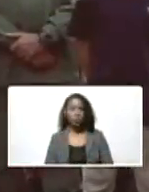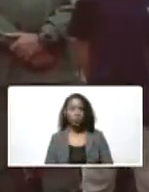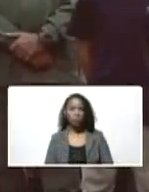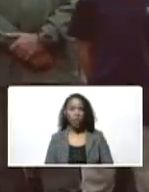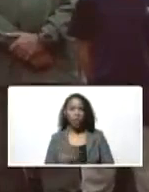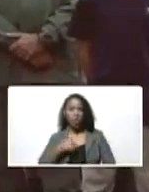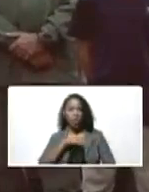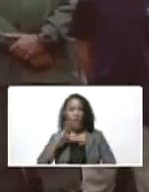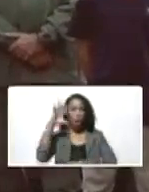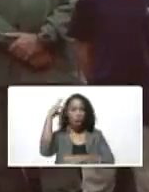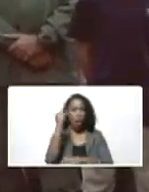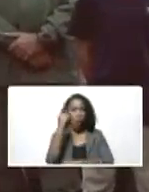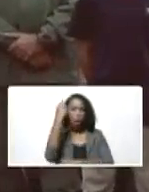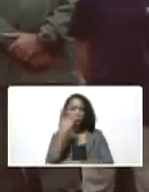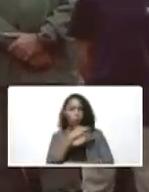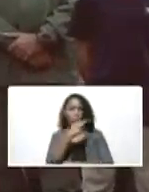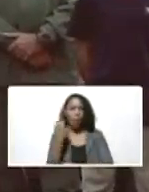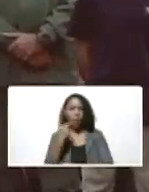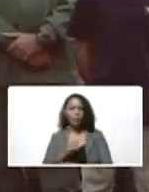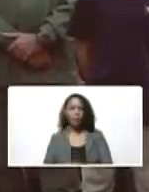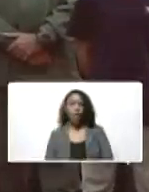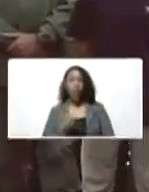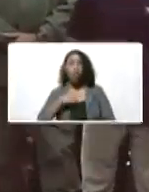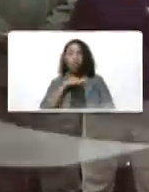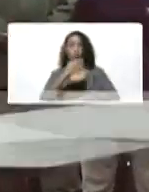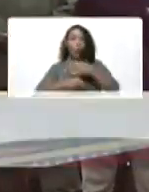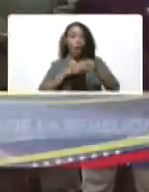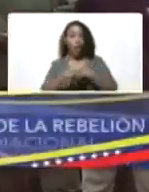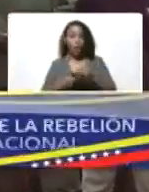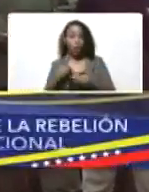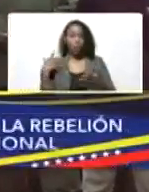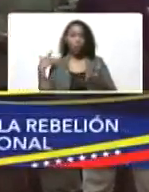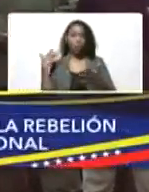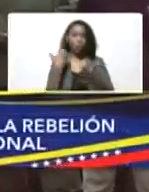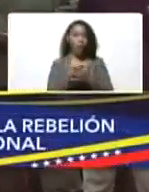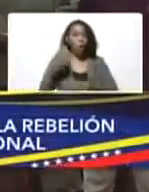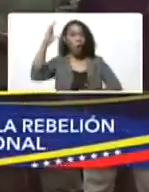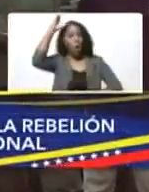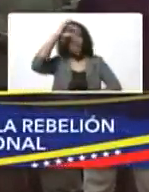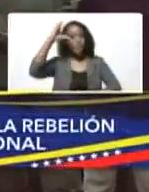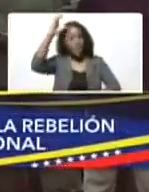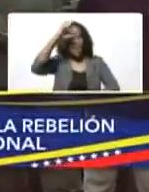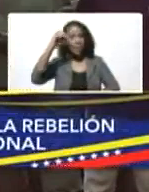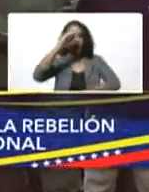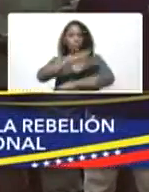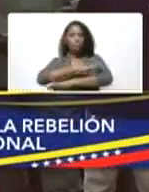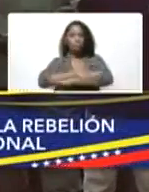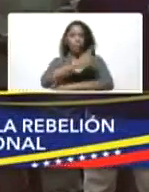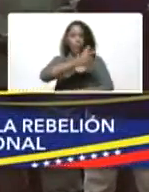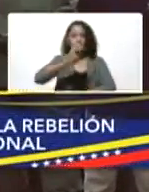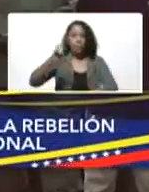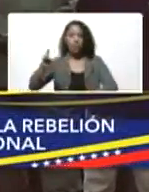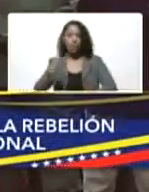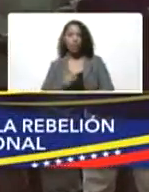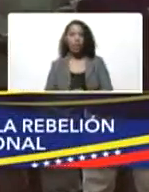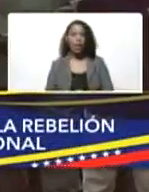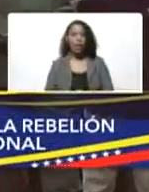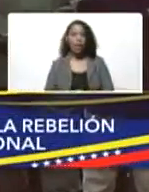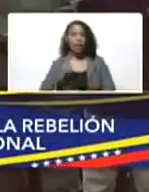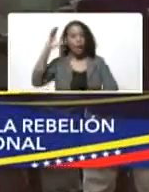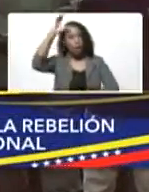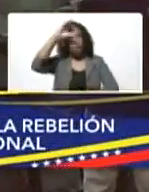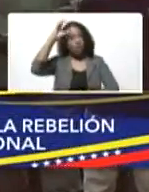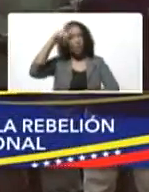hemos logrado ocupar, lo hemos hecho a través de la conciencia cívica, de la conciencia